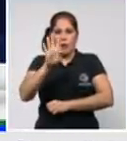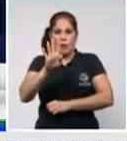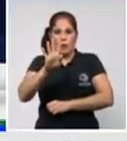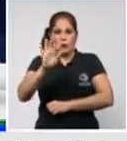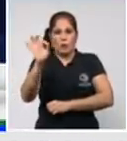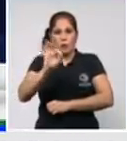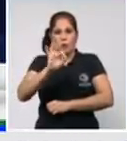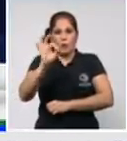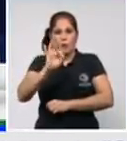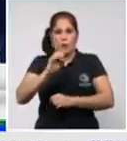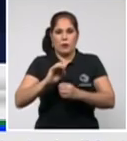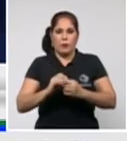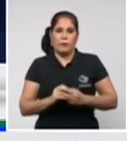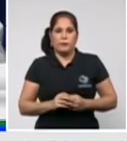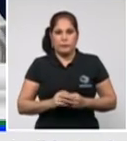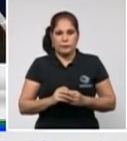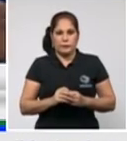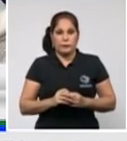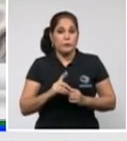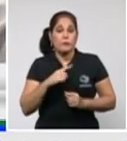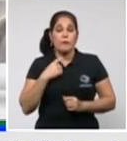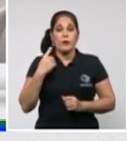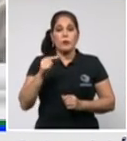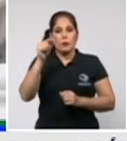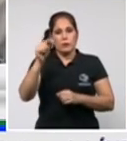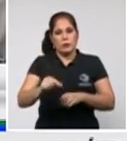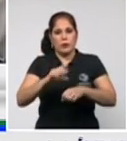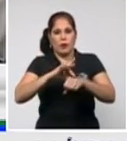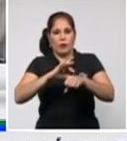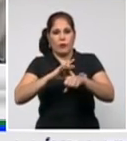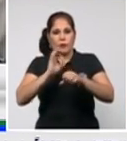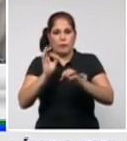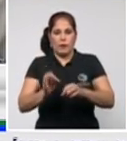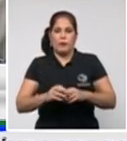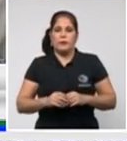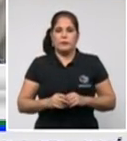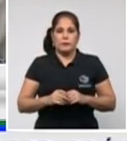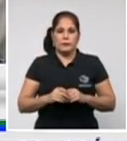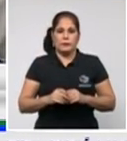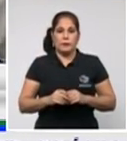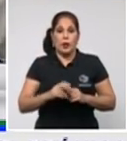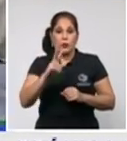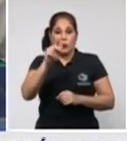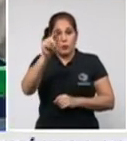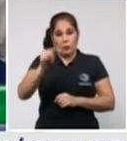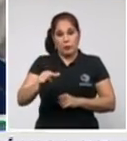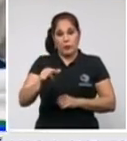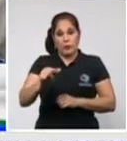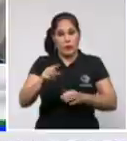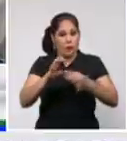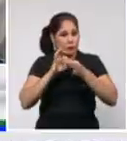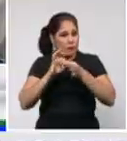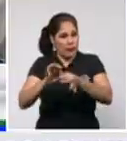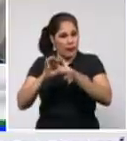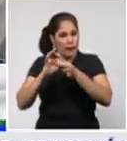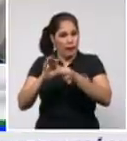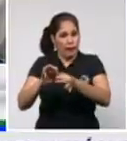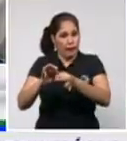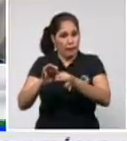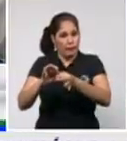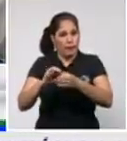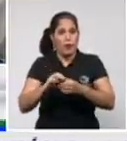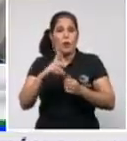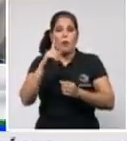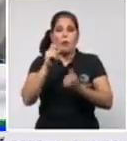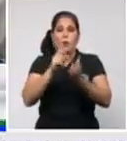87,4% de todos los casos diagnosticados. 2 pacientes en estado crítico, uno